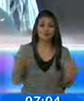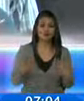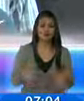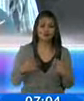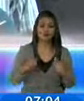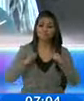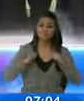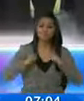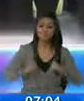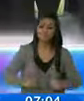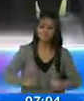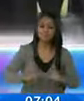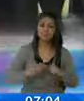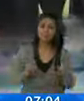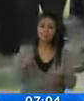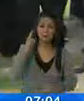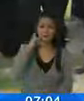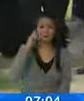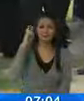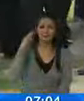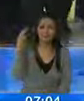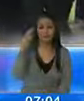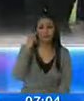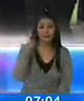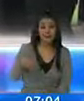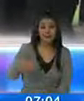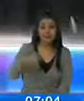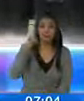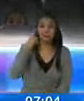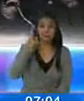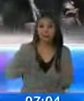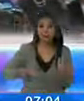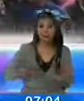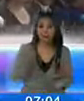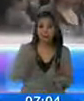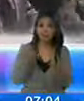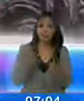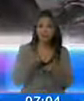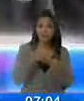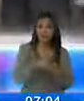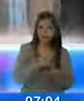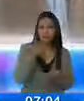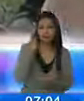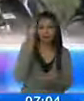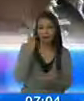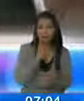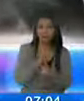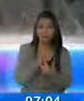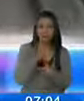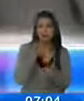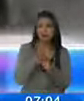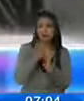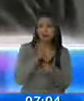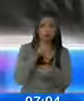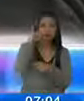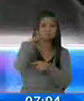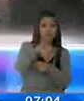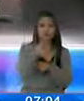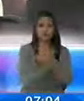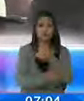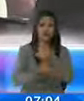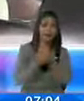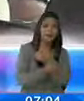un pensar. Quizás en la mente de ellos era ayudar a sus padres. Quizás en la mente de ellos